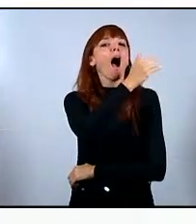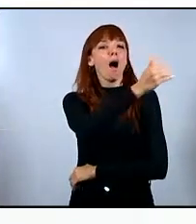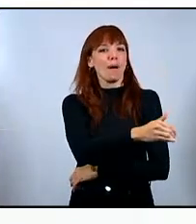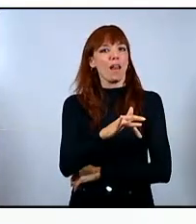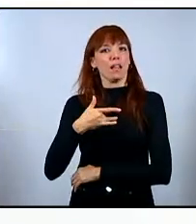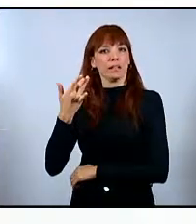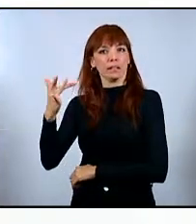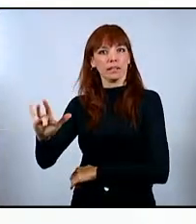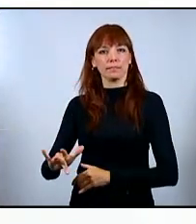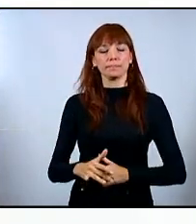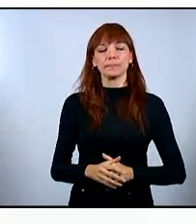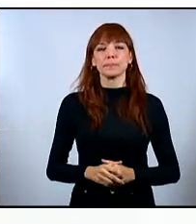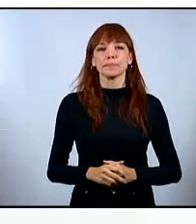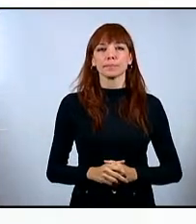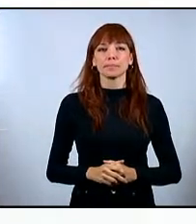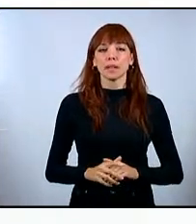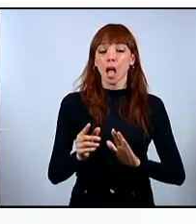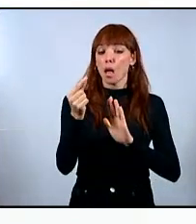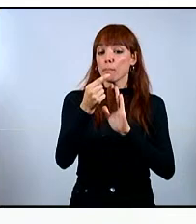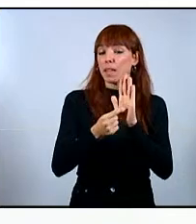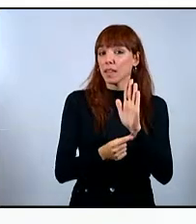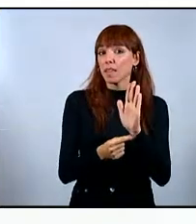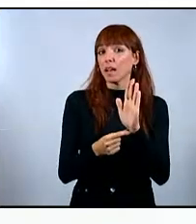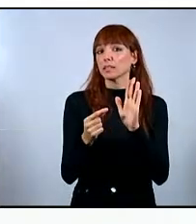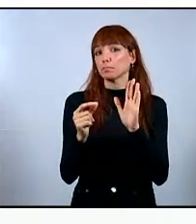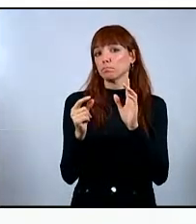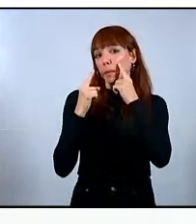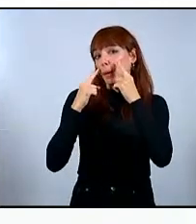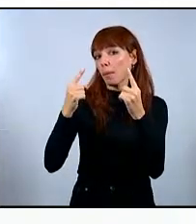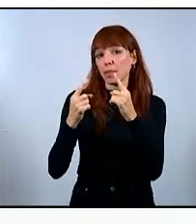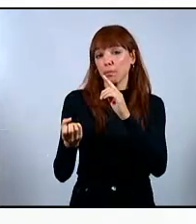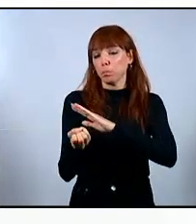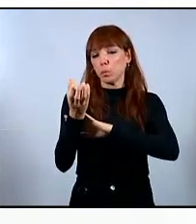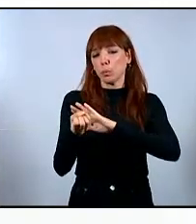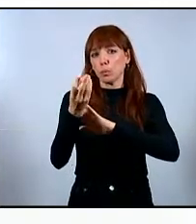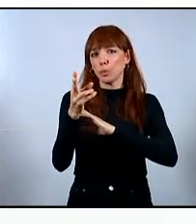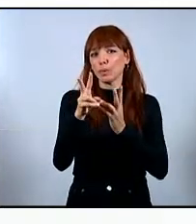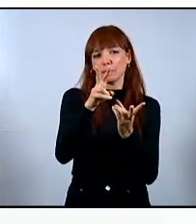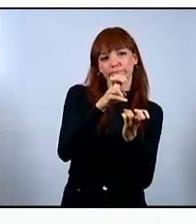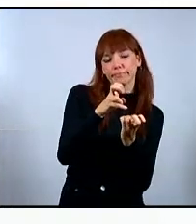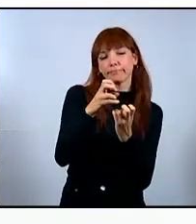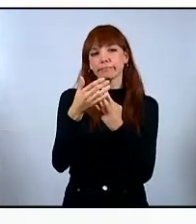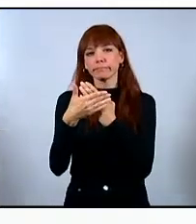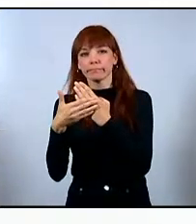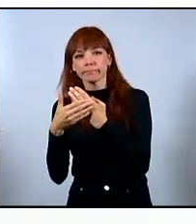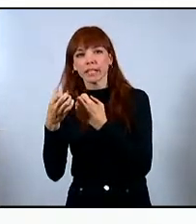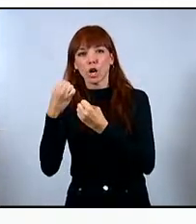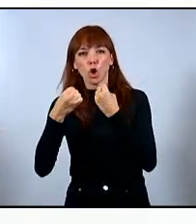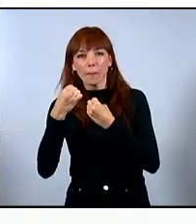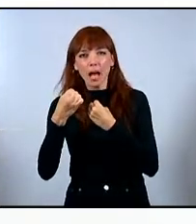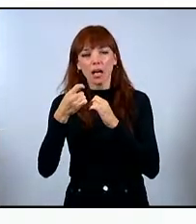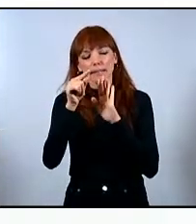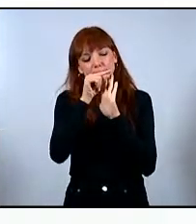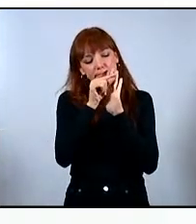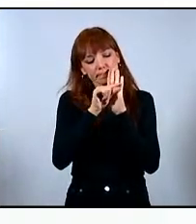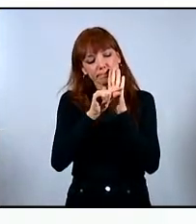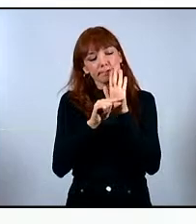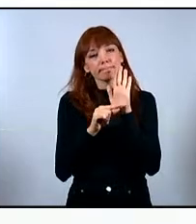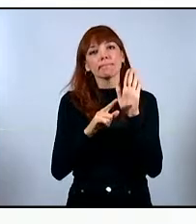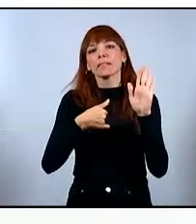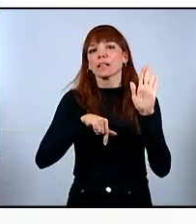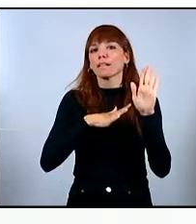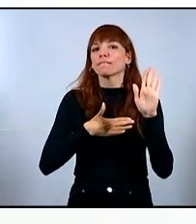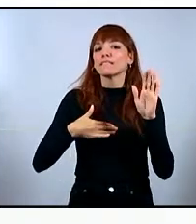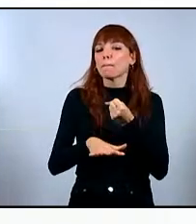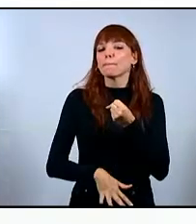Estas primeras medidas de choque de carácter económico y fiscal son la tierra fértil donde nosotros vamos a fortalecer esas medidas